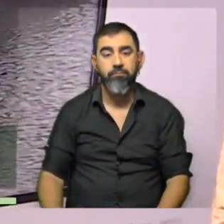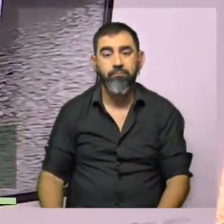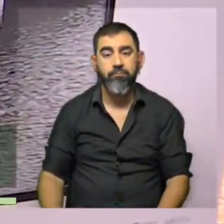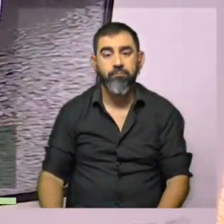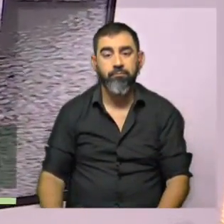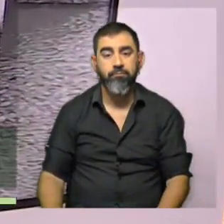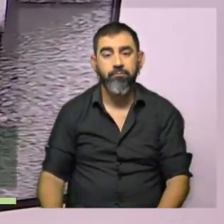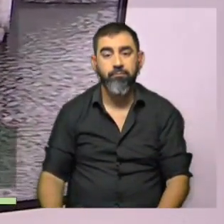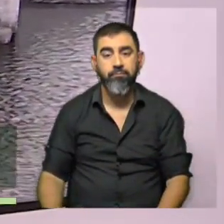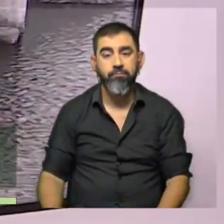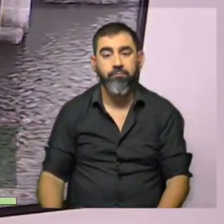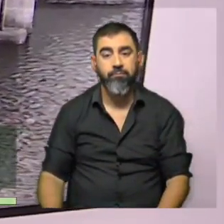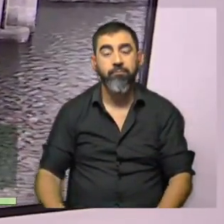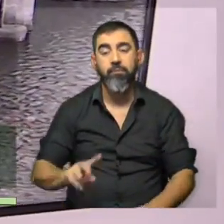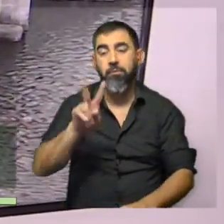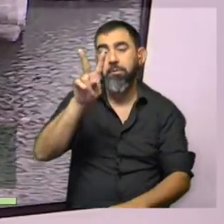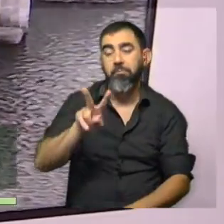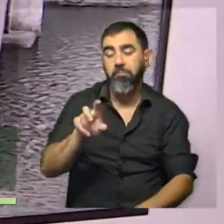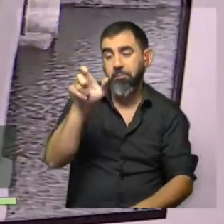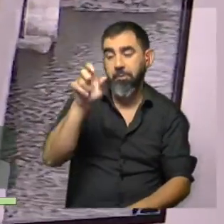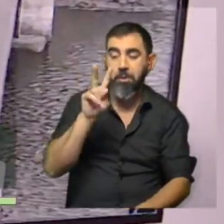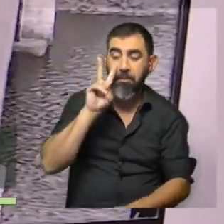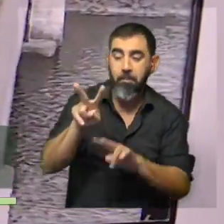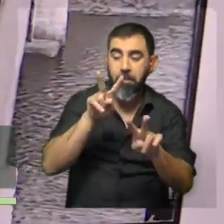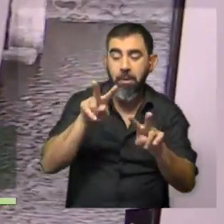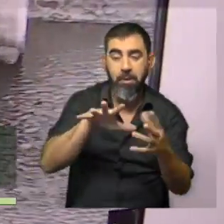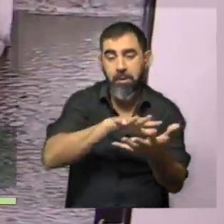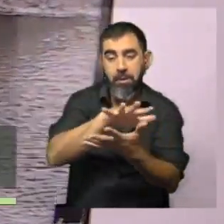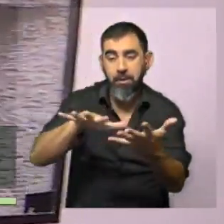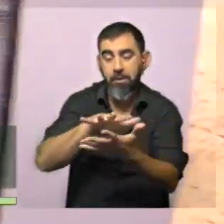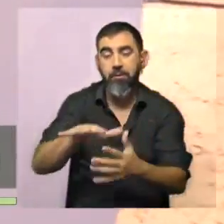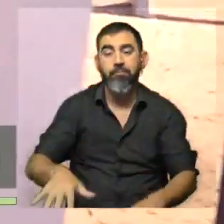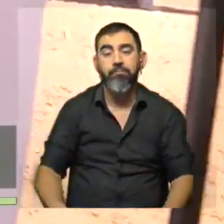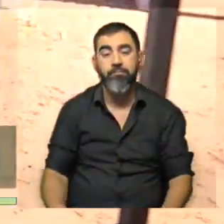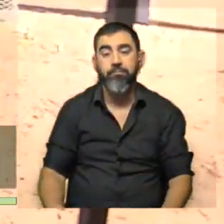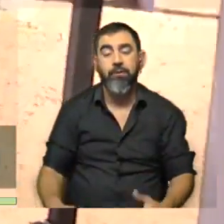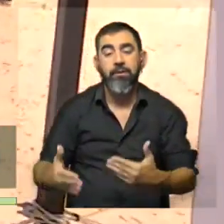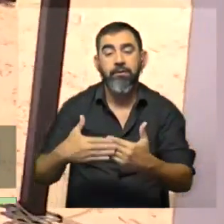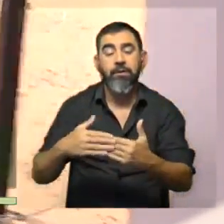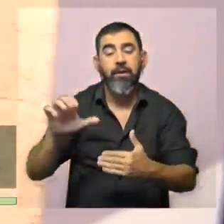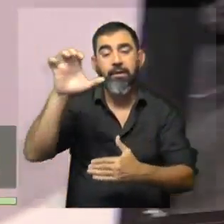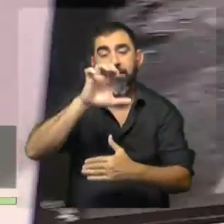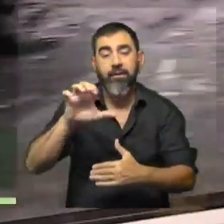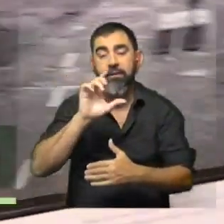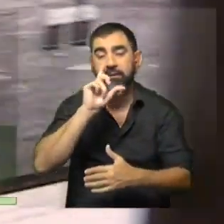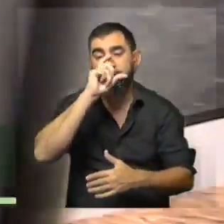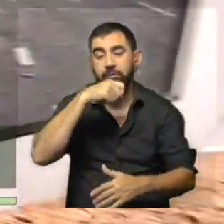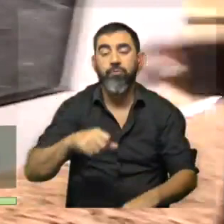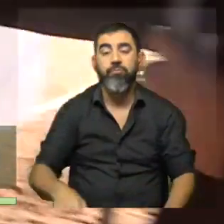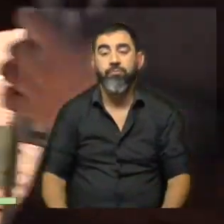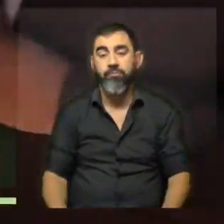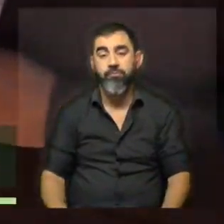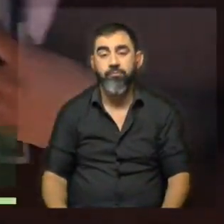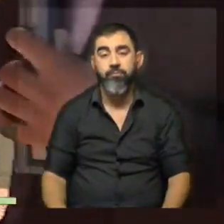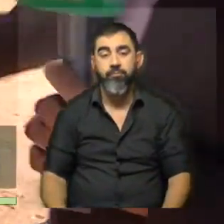los Caballeros que tenemos allí contemplando lo lo que es el el paisaje hermoso que el cerro hasta el día de hoy nos regala